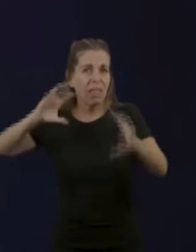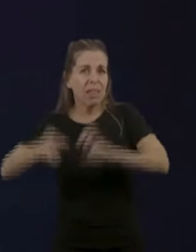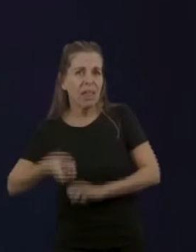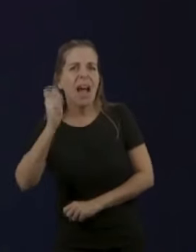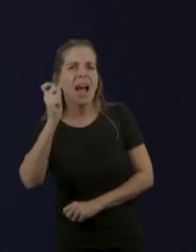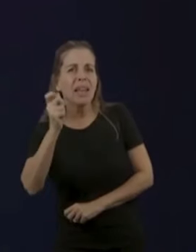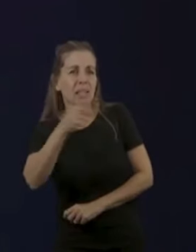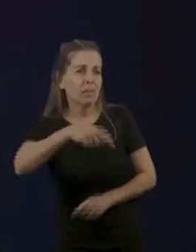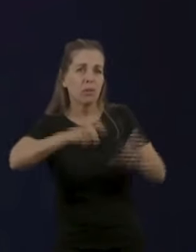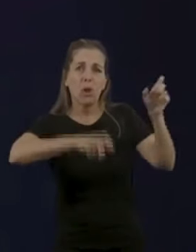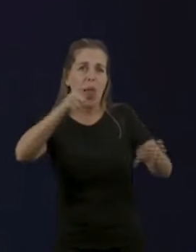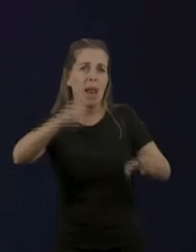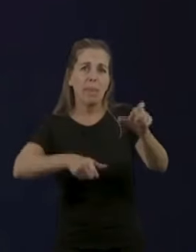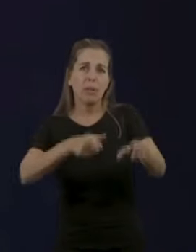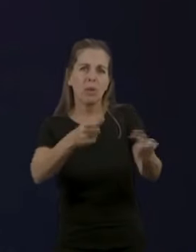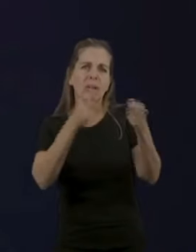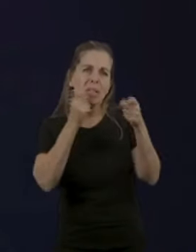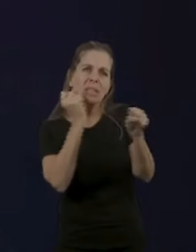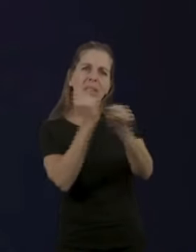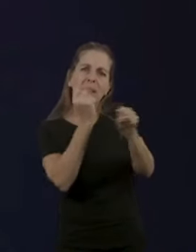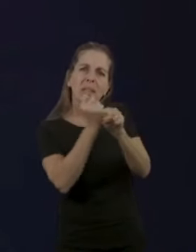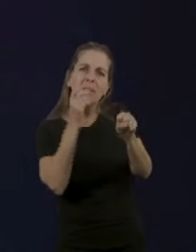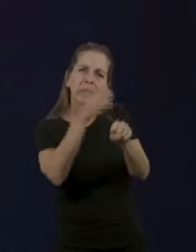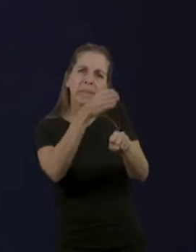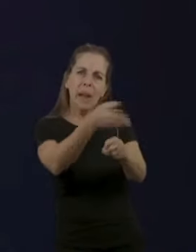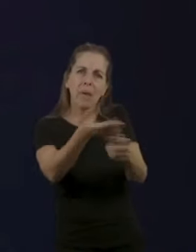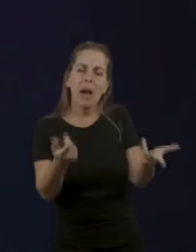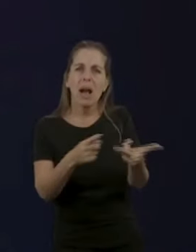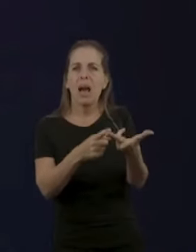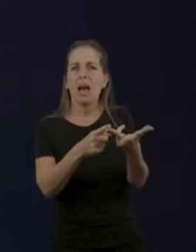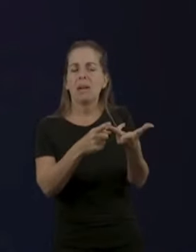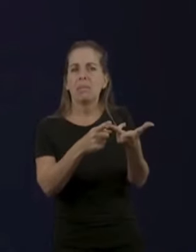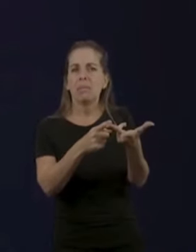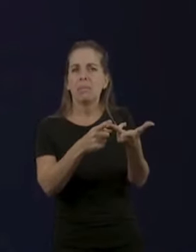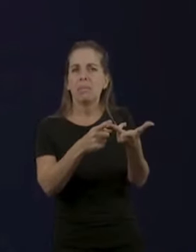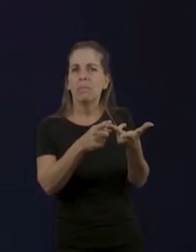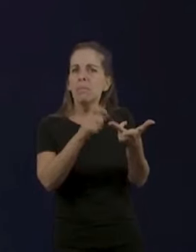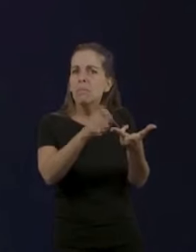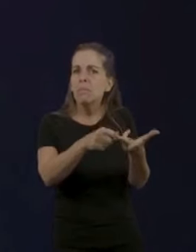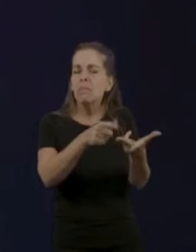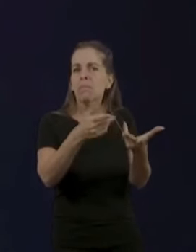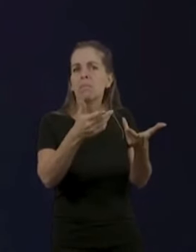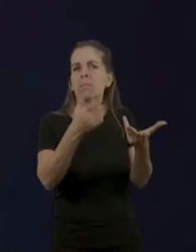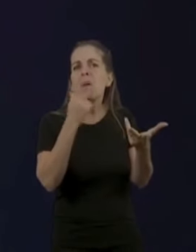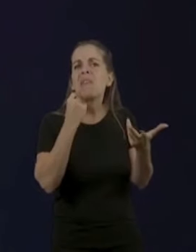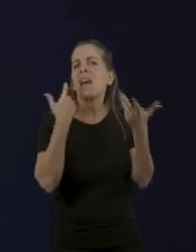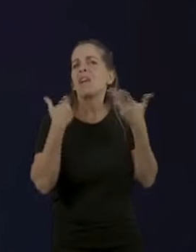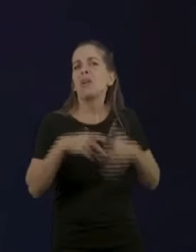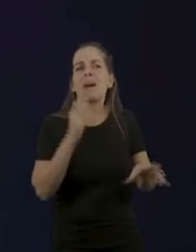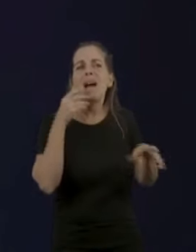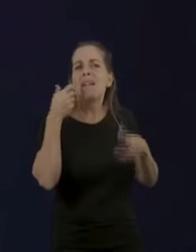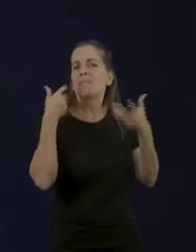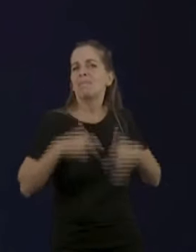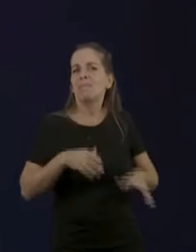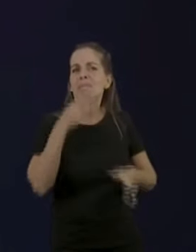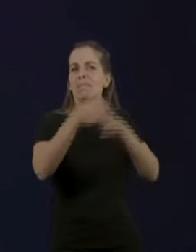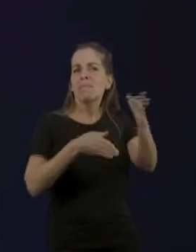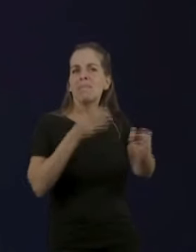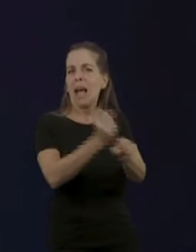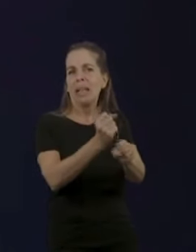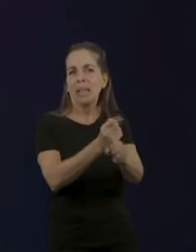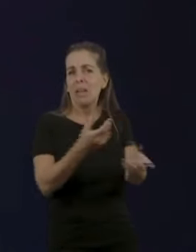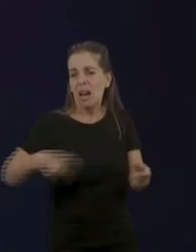trabajar y a los que más necesitan tener su día lo más normal posible Así que en tal caso